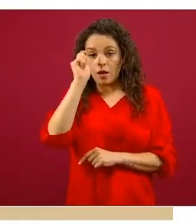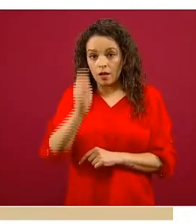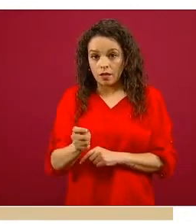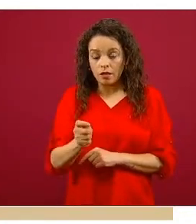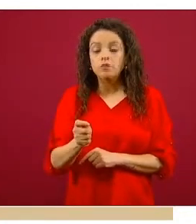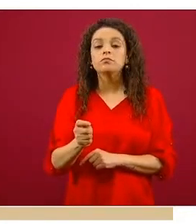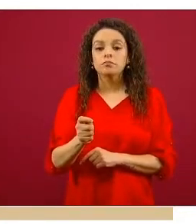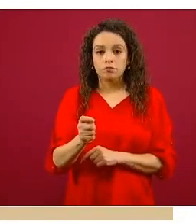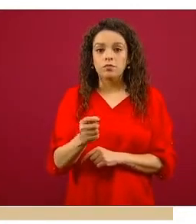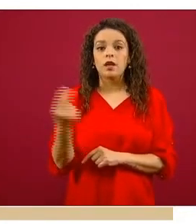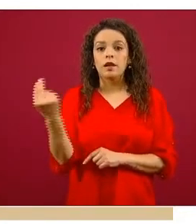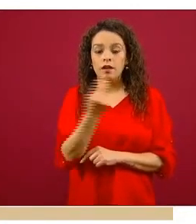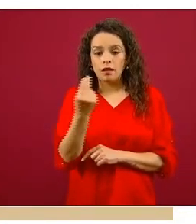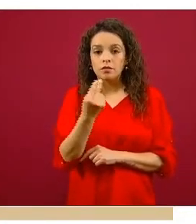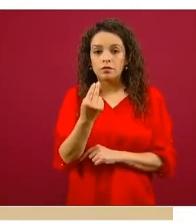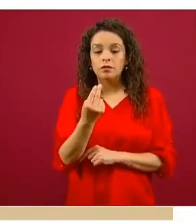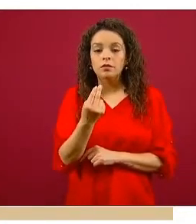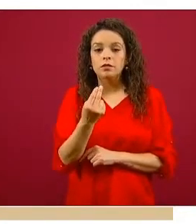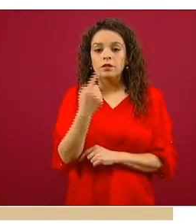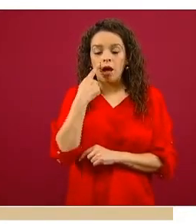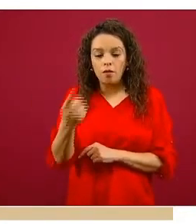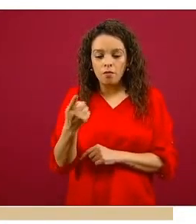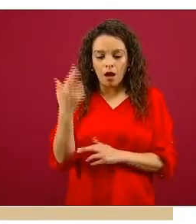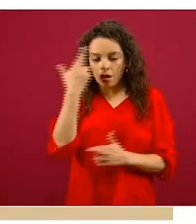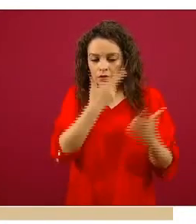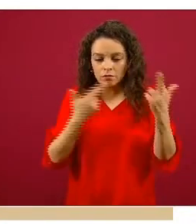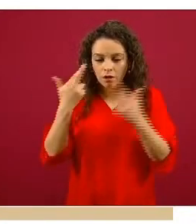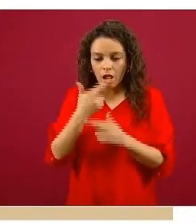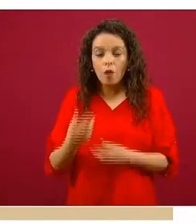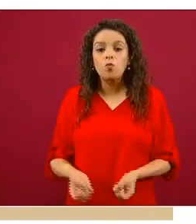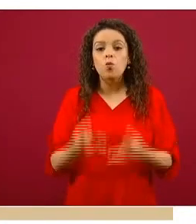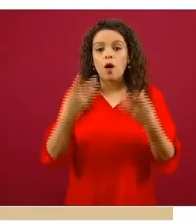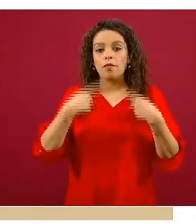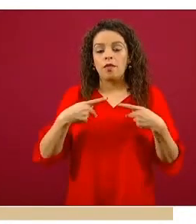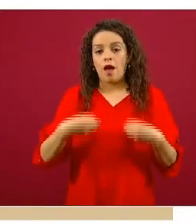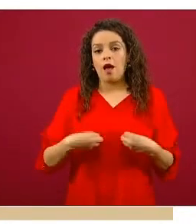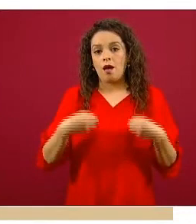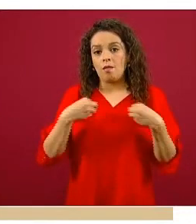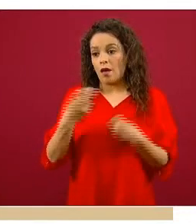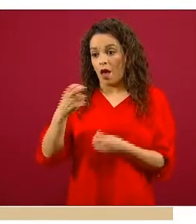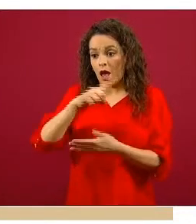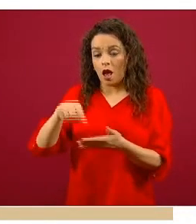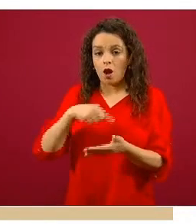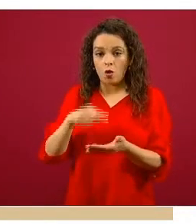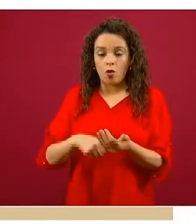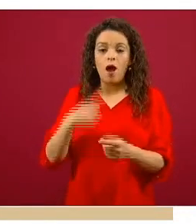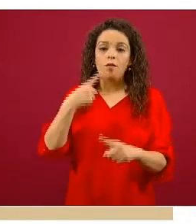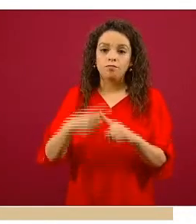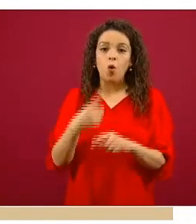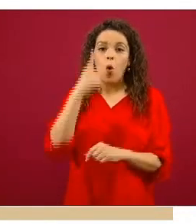base poblacional, por lo tanto podemos compararnos entre países, al menos en esa